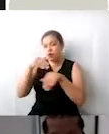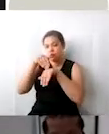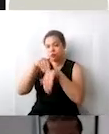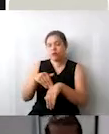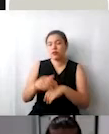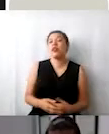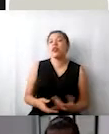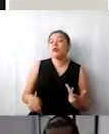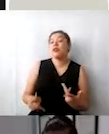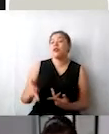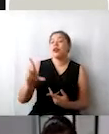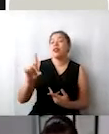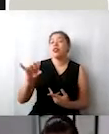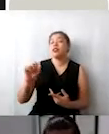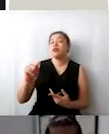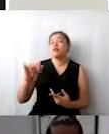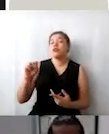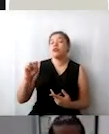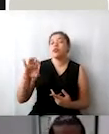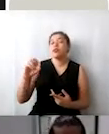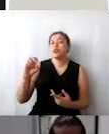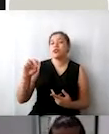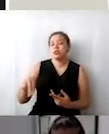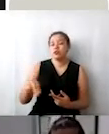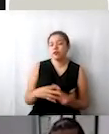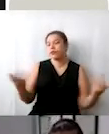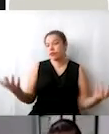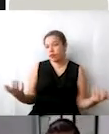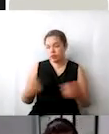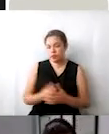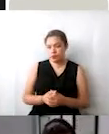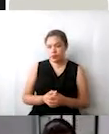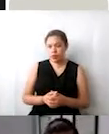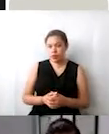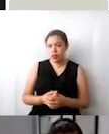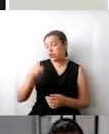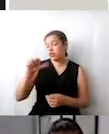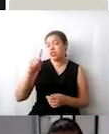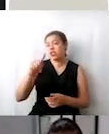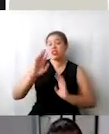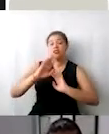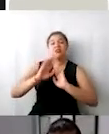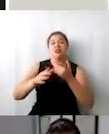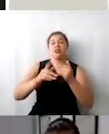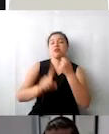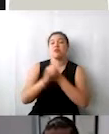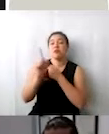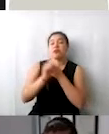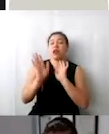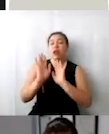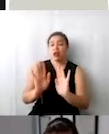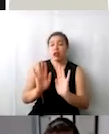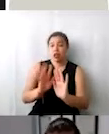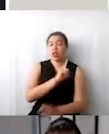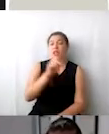a disposición. Entonces, bueno, en esto se quedó el SAT. En este problema se quedó el SAT y después la